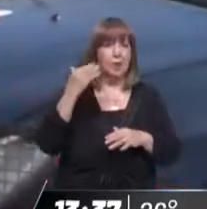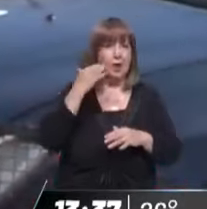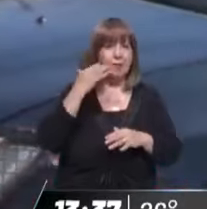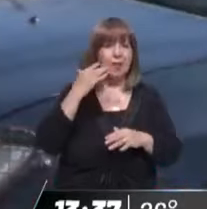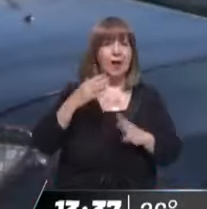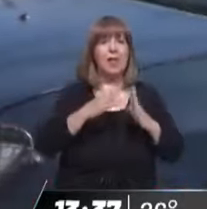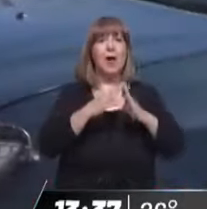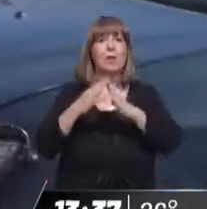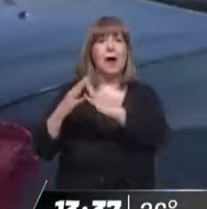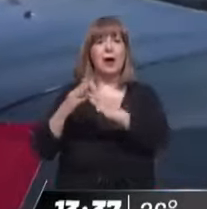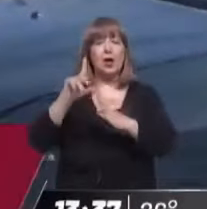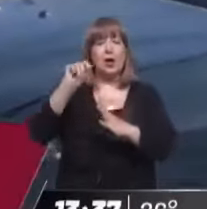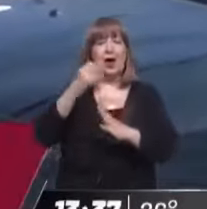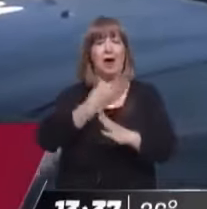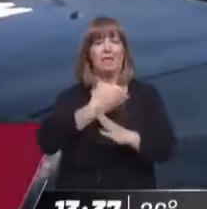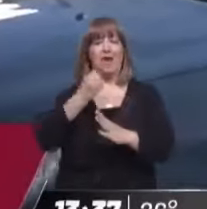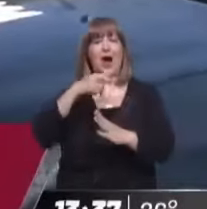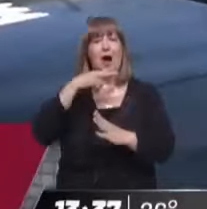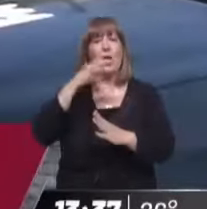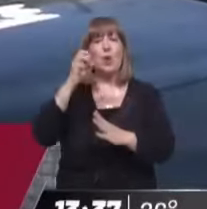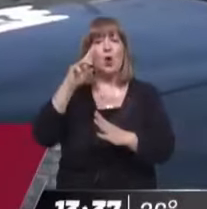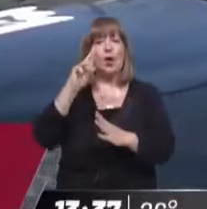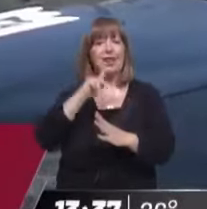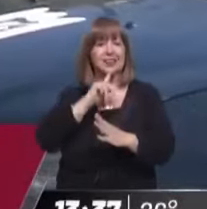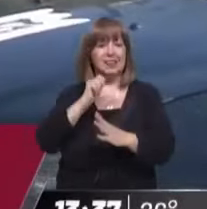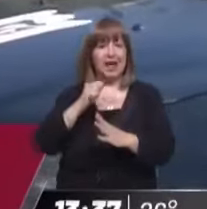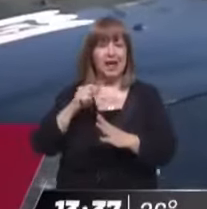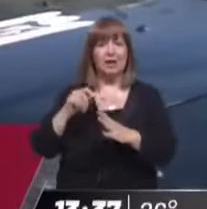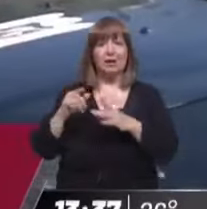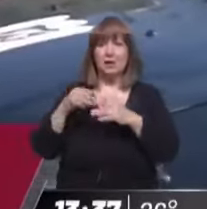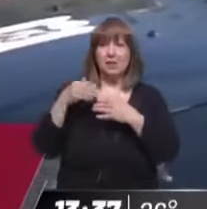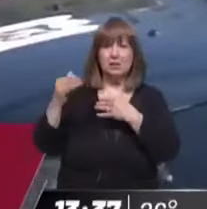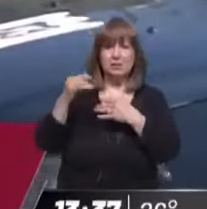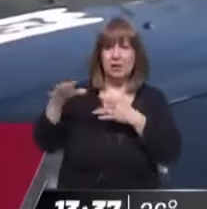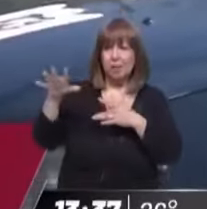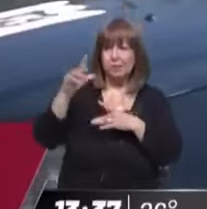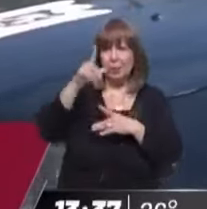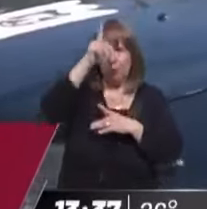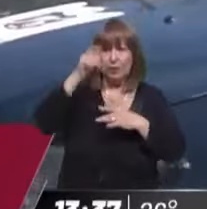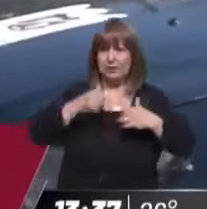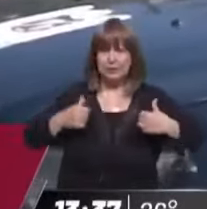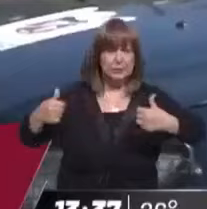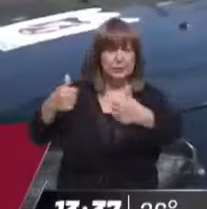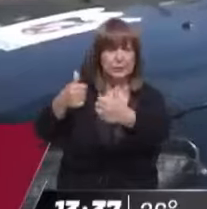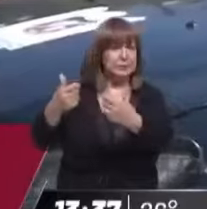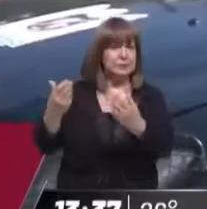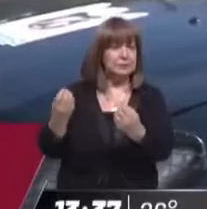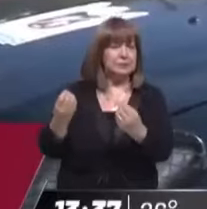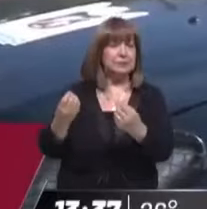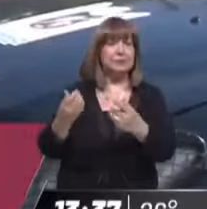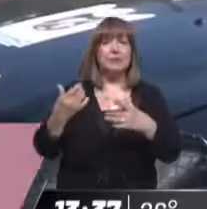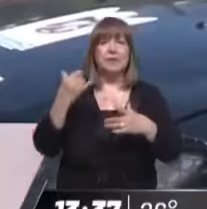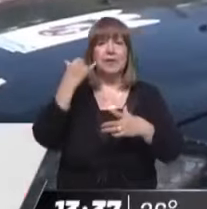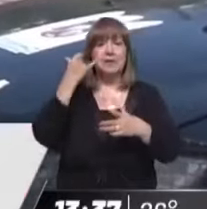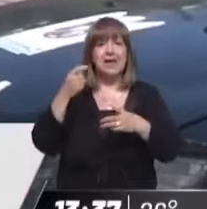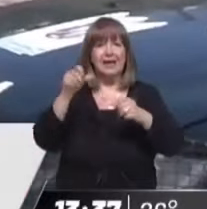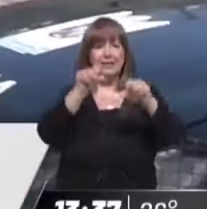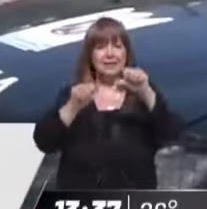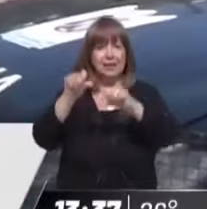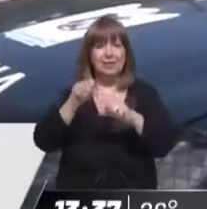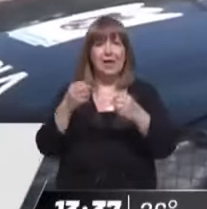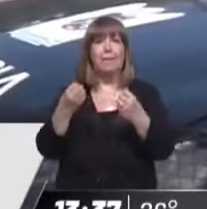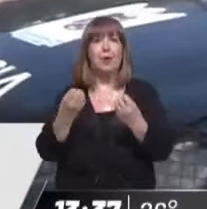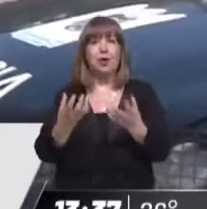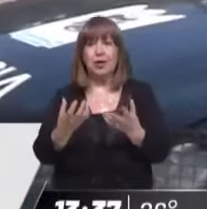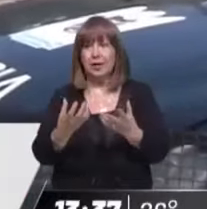El barrio La Favorita, en la ciudad de Mendoza. Estamos en este lugar, hay un amplio operativo de la policía de Mendoza, de científica y demás, porque